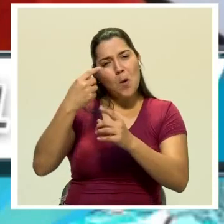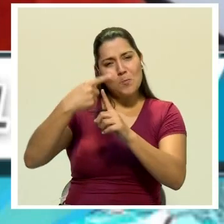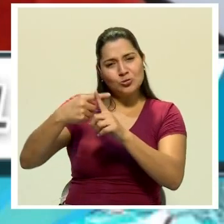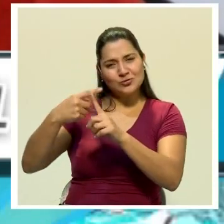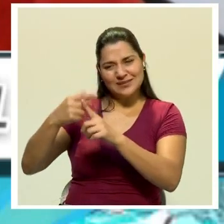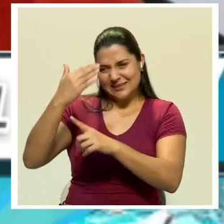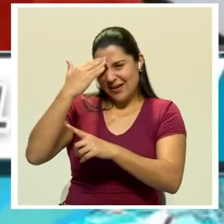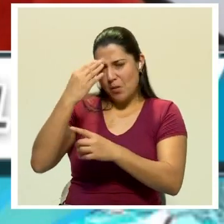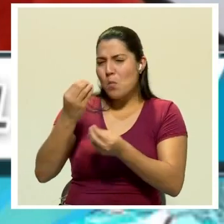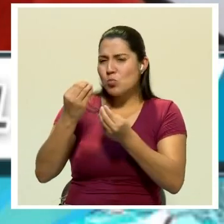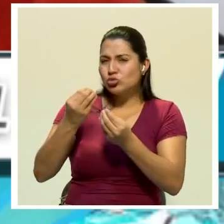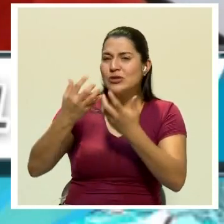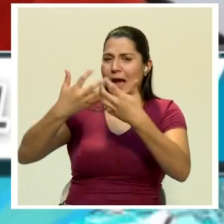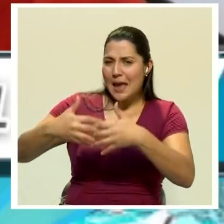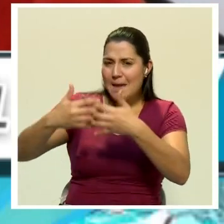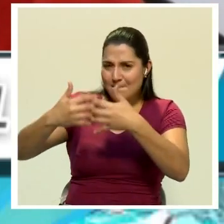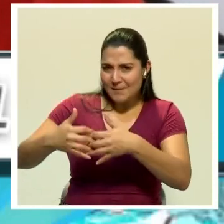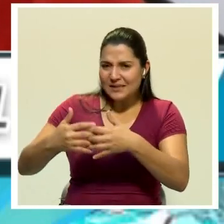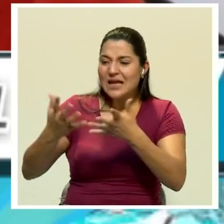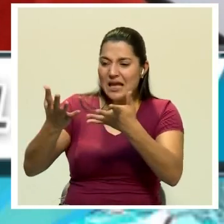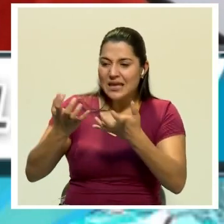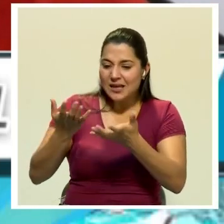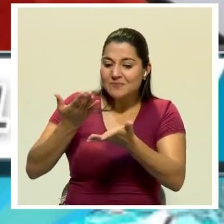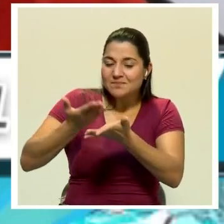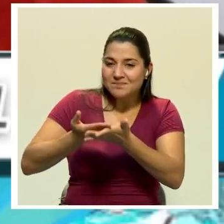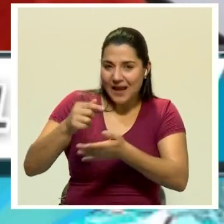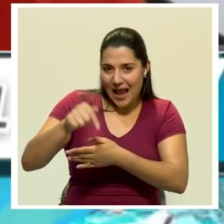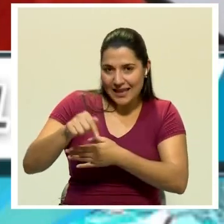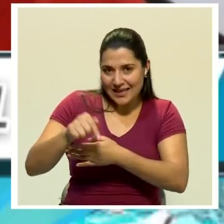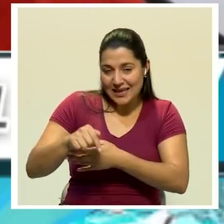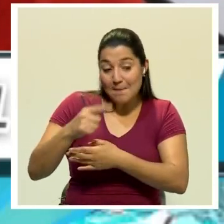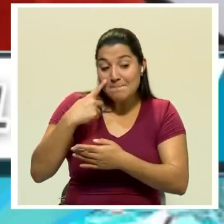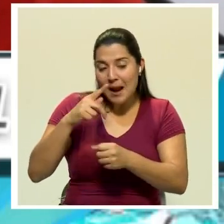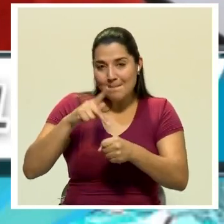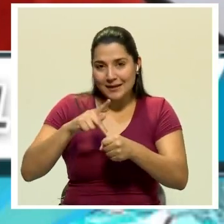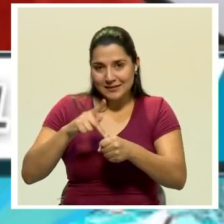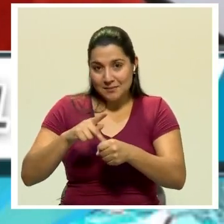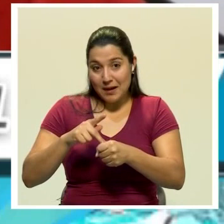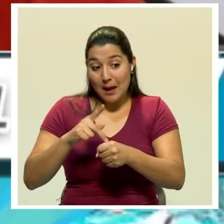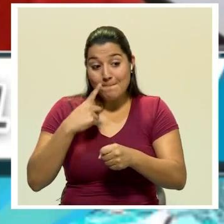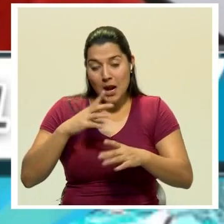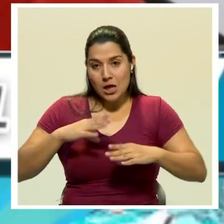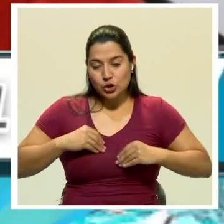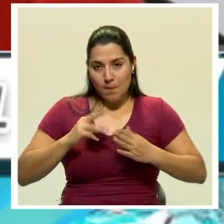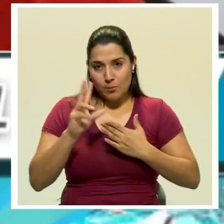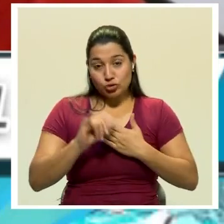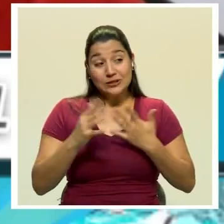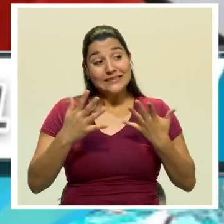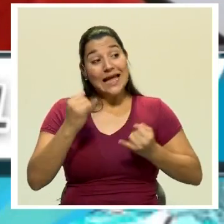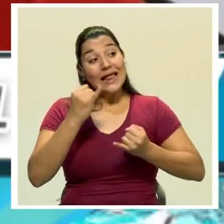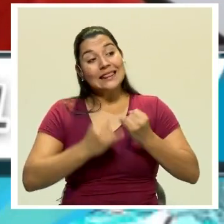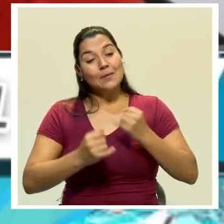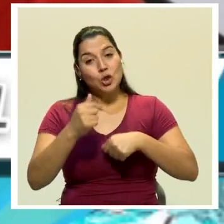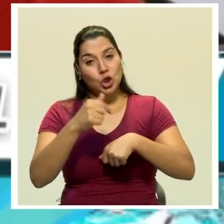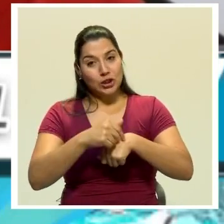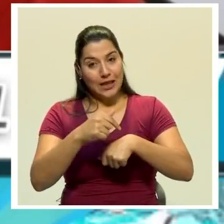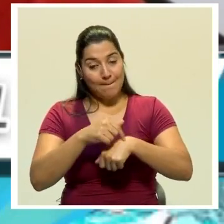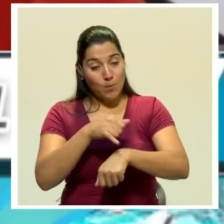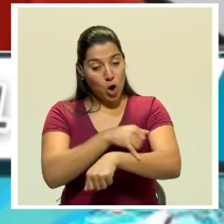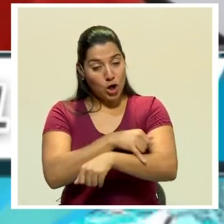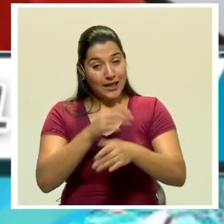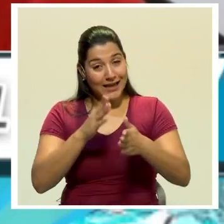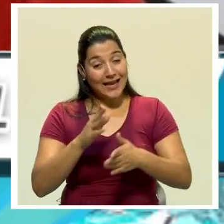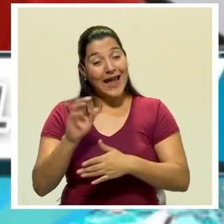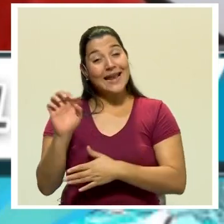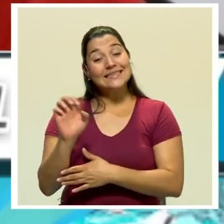empresas interesadas en venir a impulsar este proyecto. Se nos acabó el tiempo, ingeniera